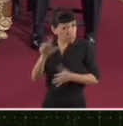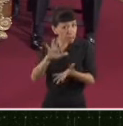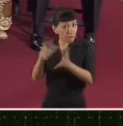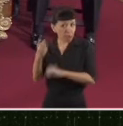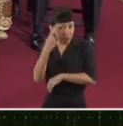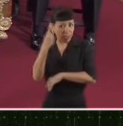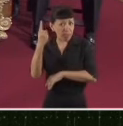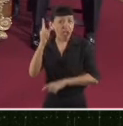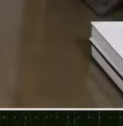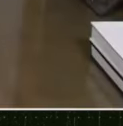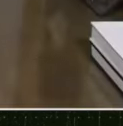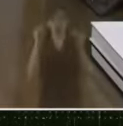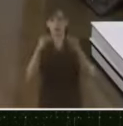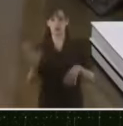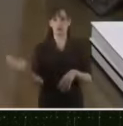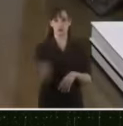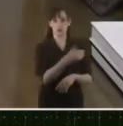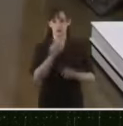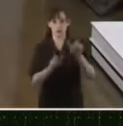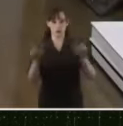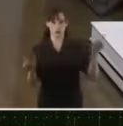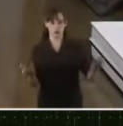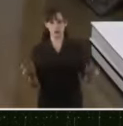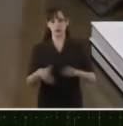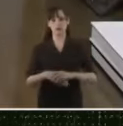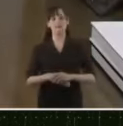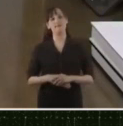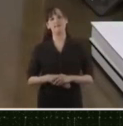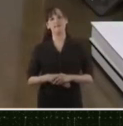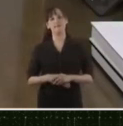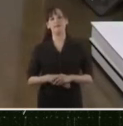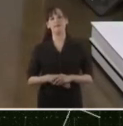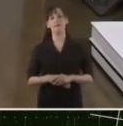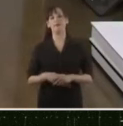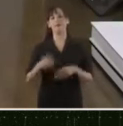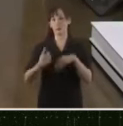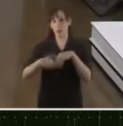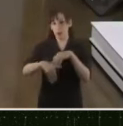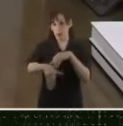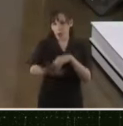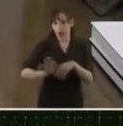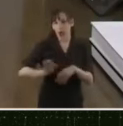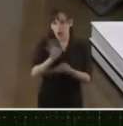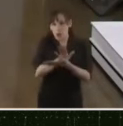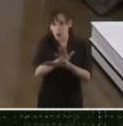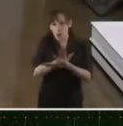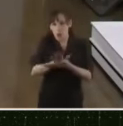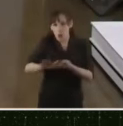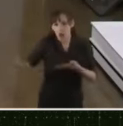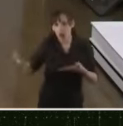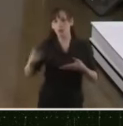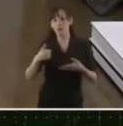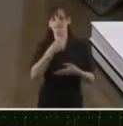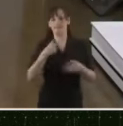se llega a una decisión que se expresa, como decía, una disposición, resolución o decreto. Esto es de acuerdo a la ley, no es que un